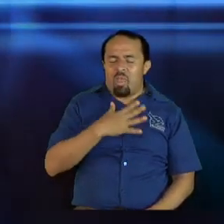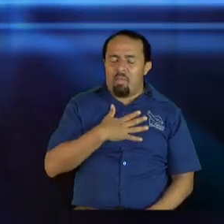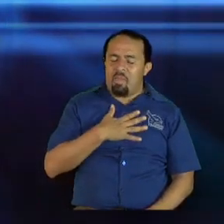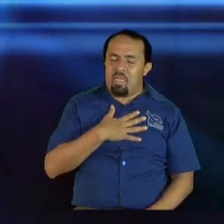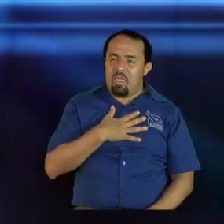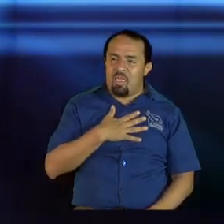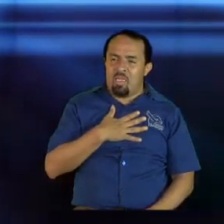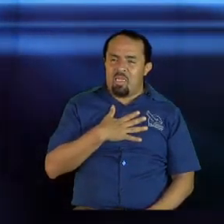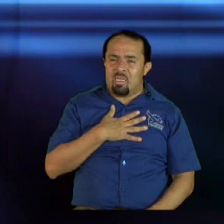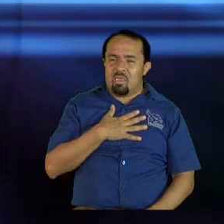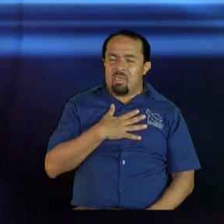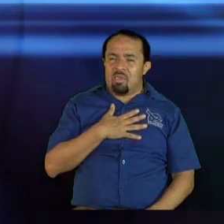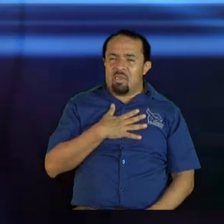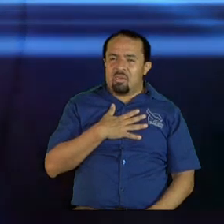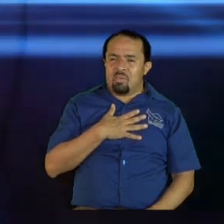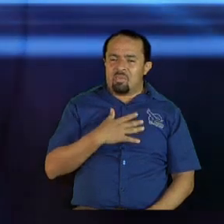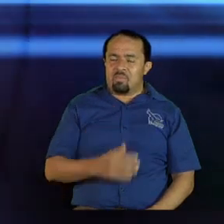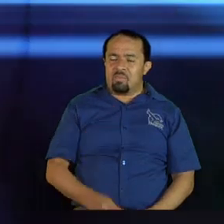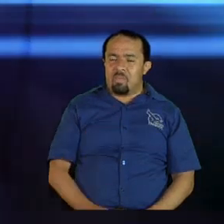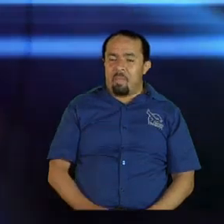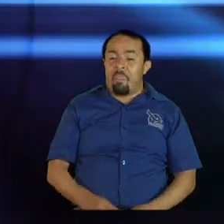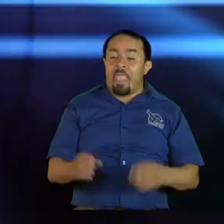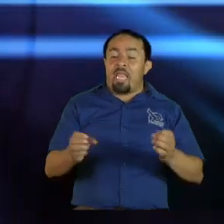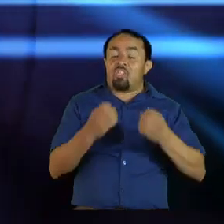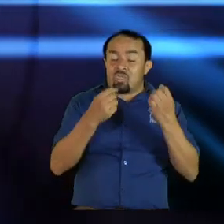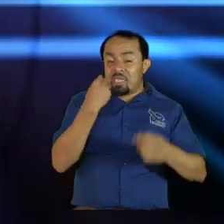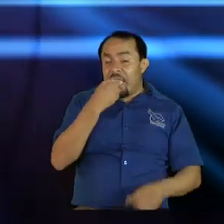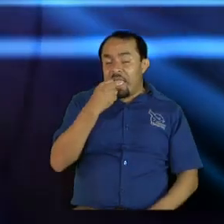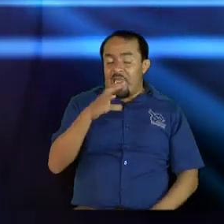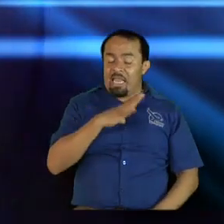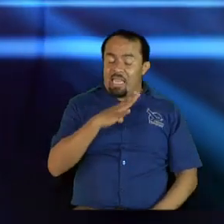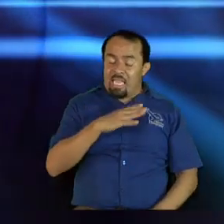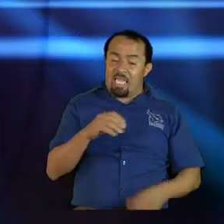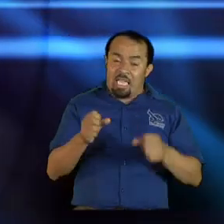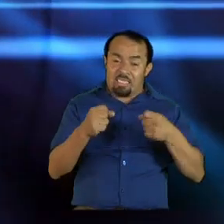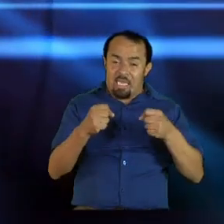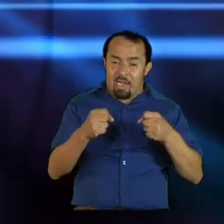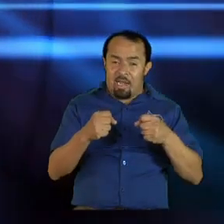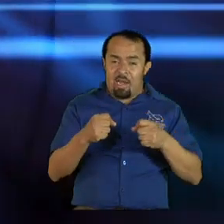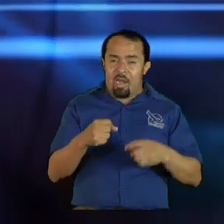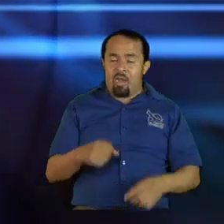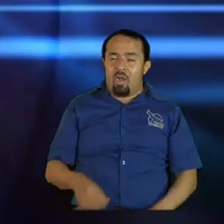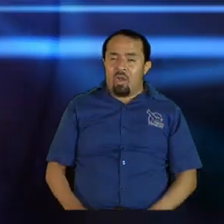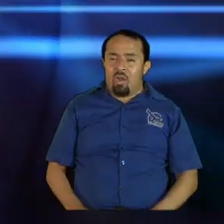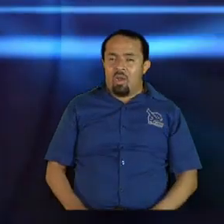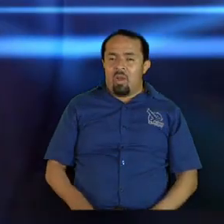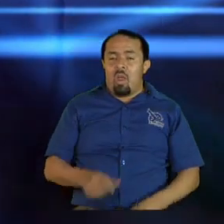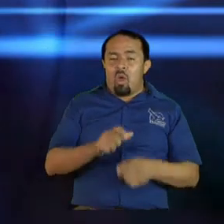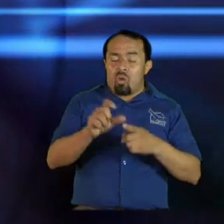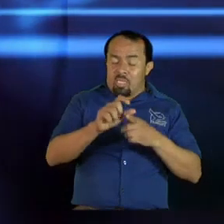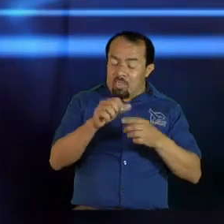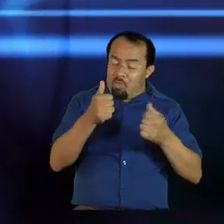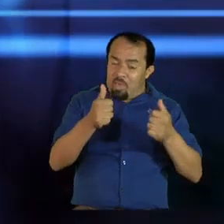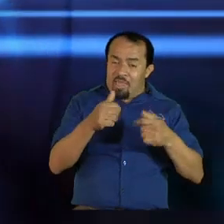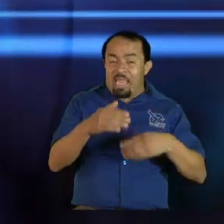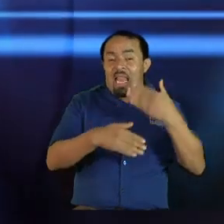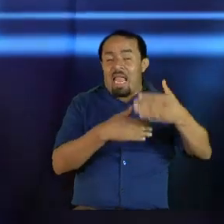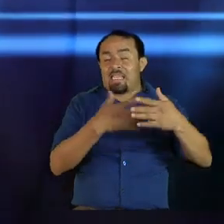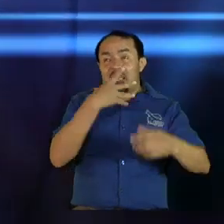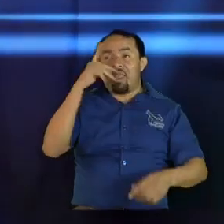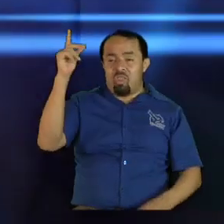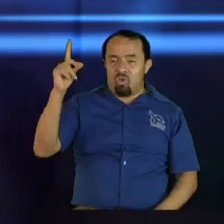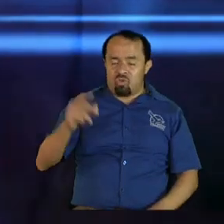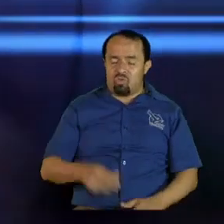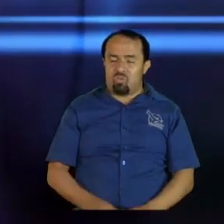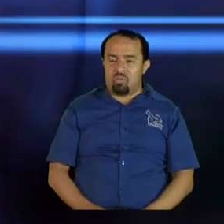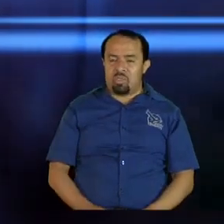votos. Entonces ella tuvo que haber hecho votos delante del Señor. De plano que le dijo, si me das otro hijo, Señor,